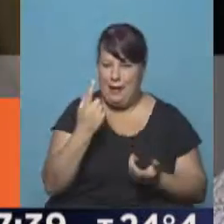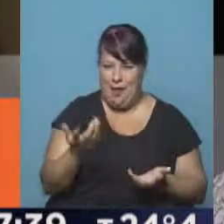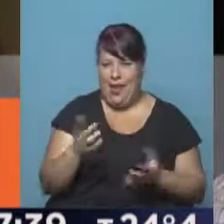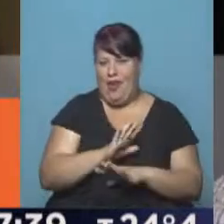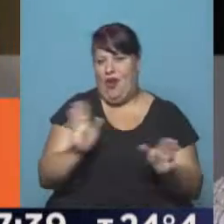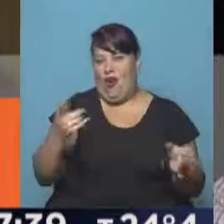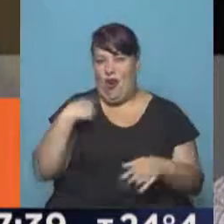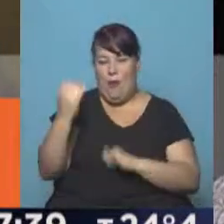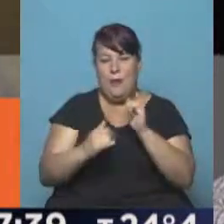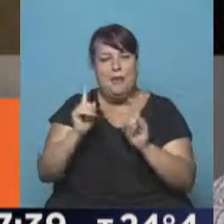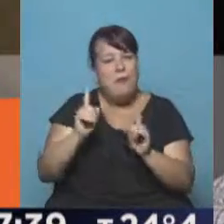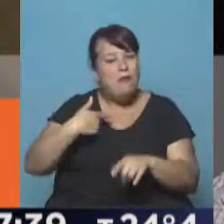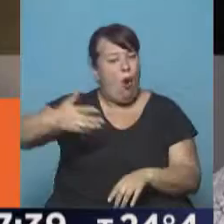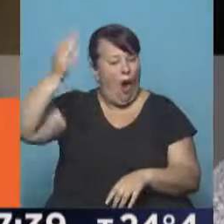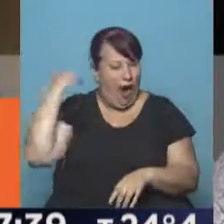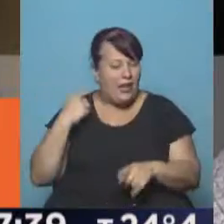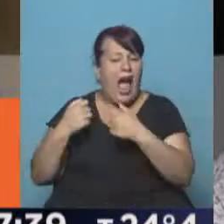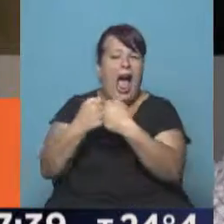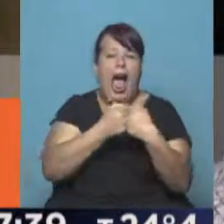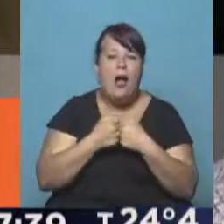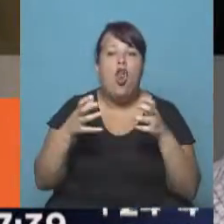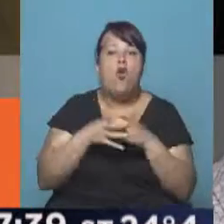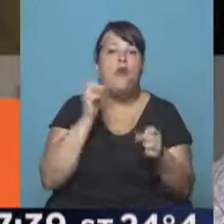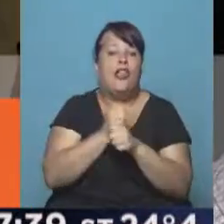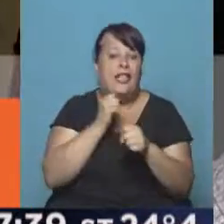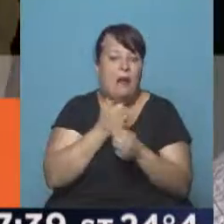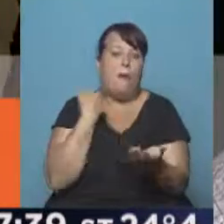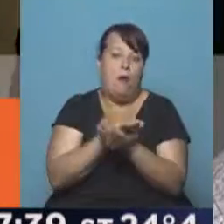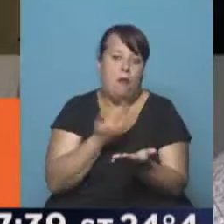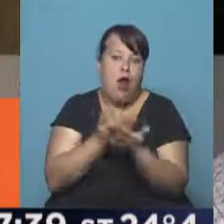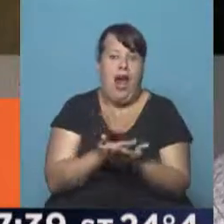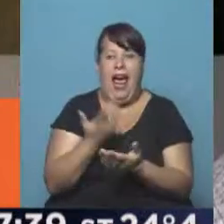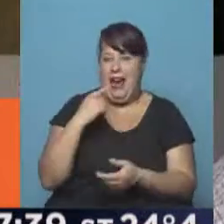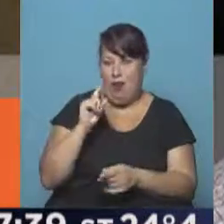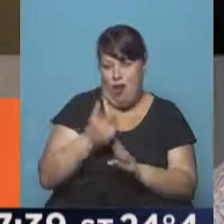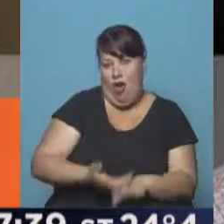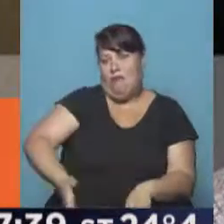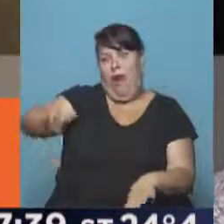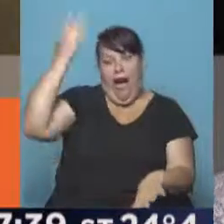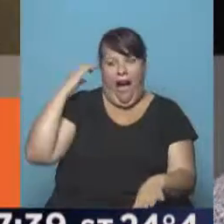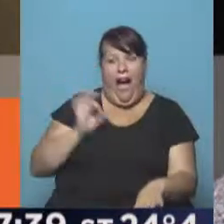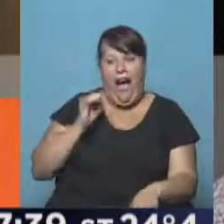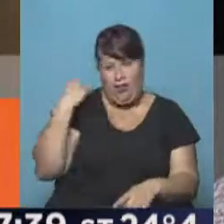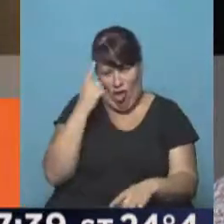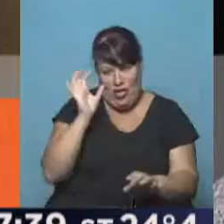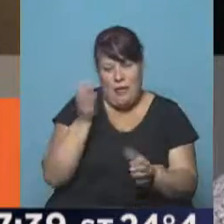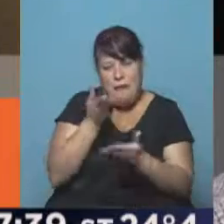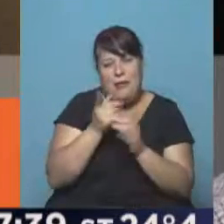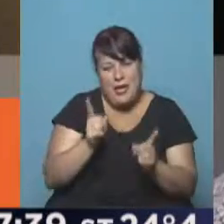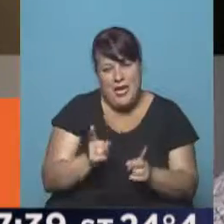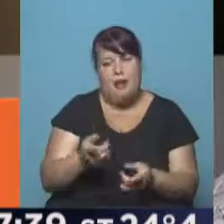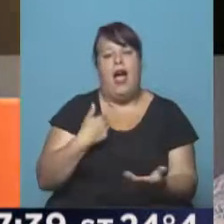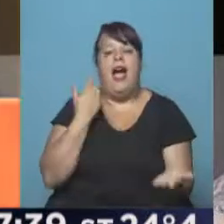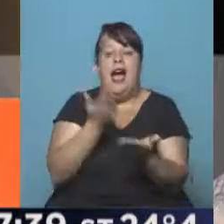como señalamos nosotros al principio, un consenso con los sectores del trabajo que vienen planteando esto no hace algunos meses, sino de hace muchos años, como todos sabemos. Haberlo